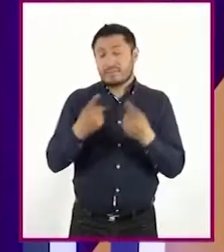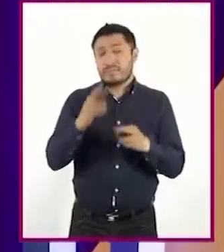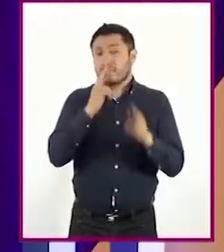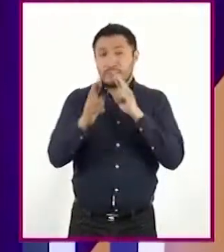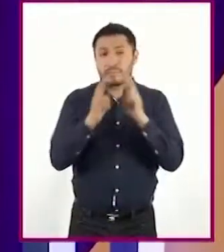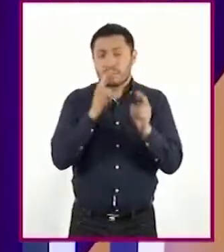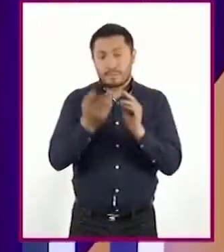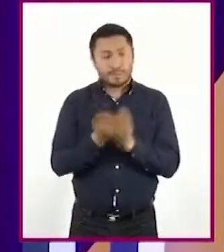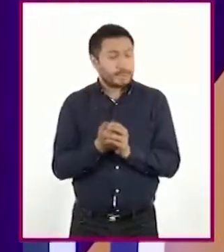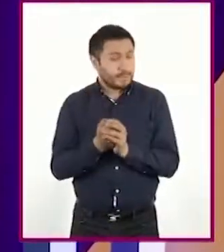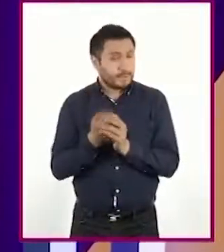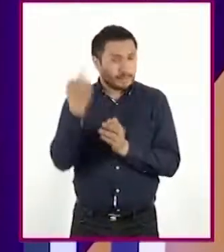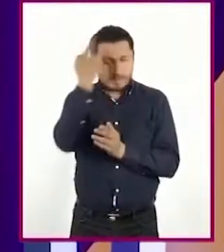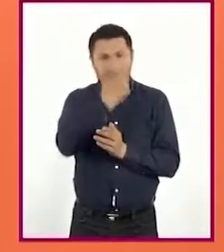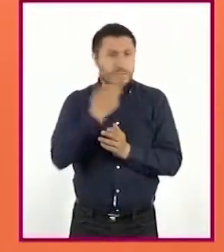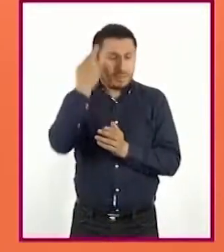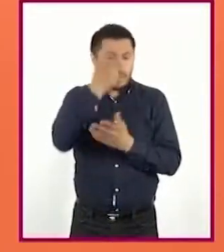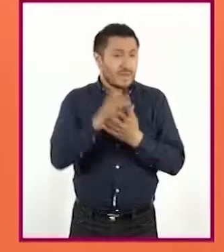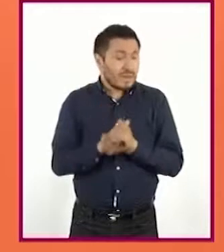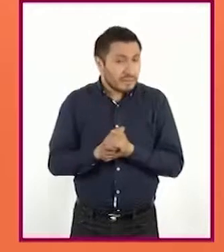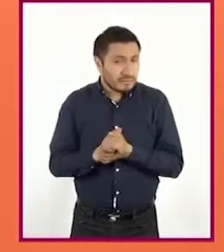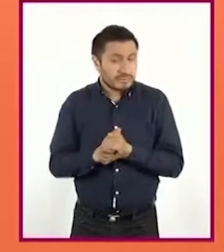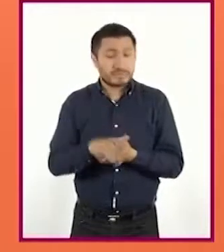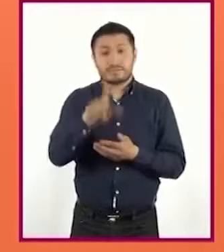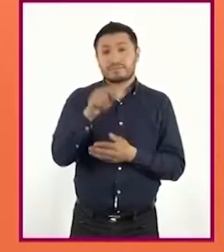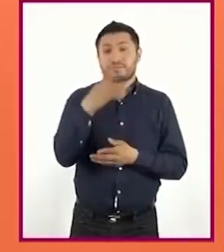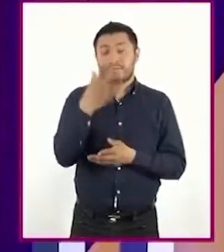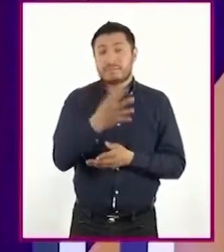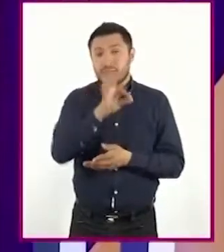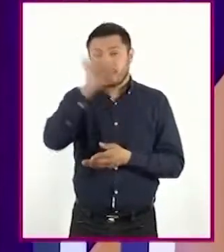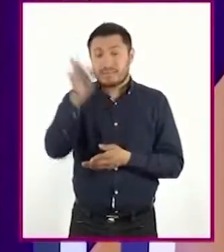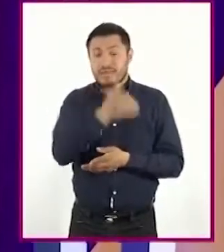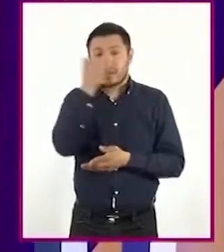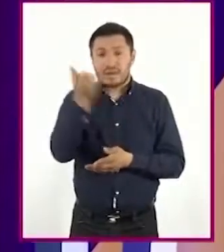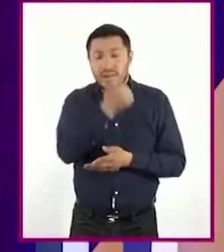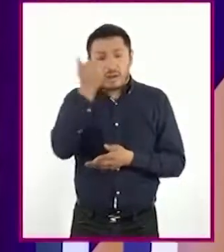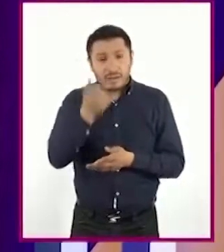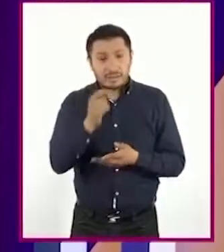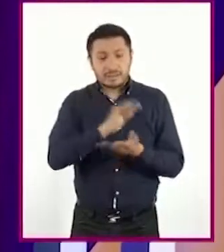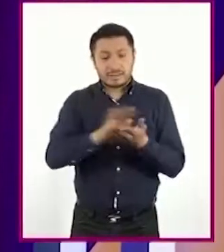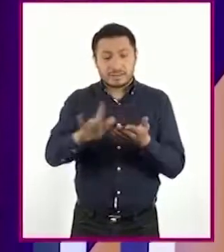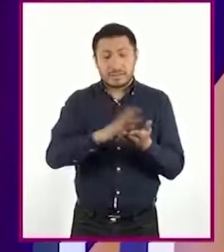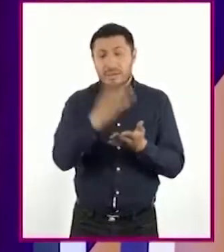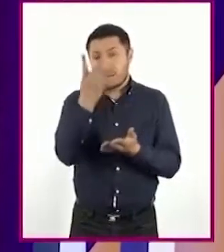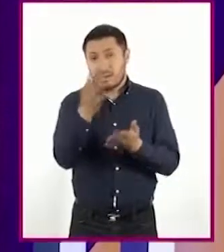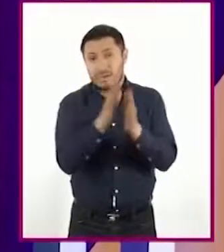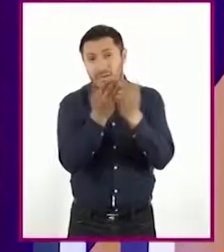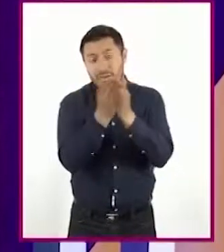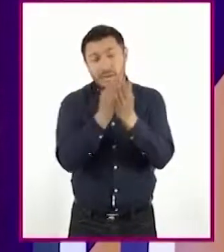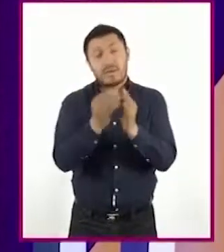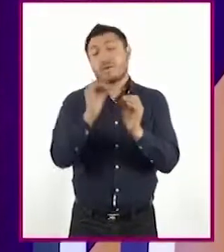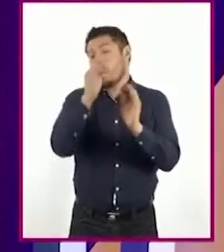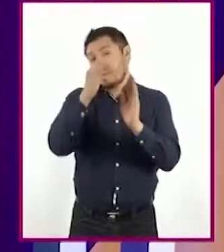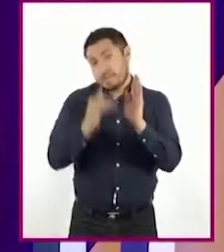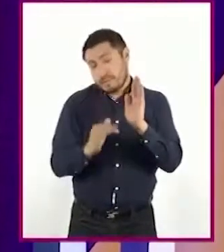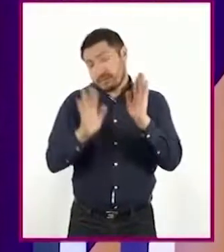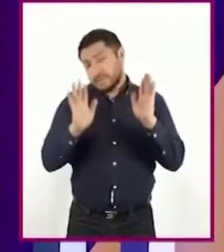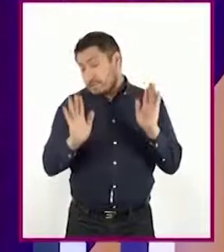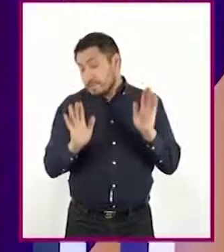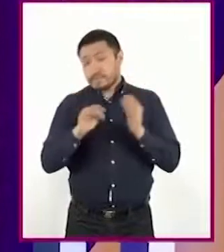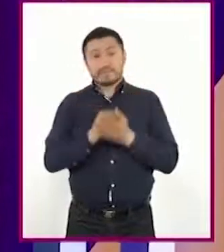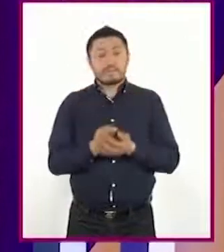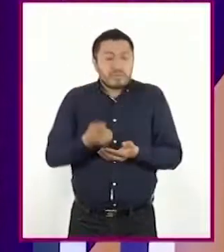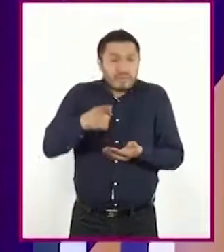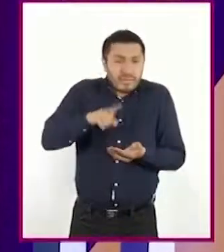obtenidos. Que el 75% de alumnas y alumnos leyeron 4 libros o menos, donde se